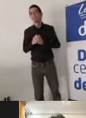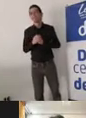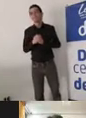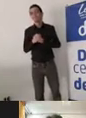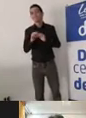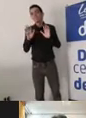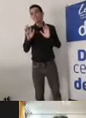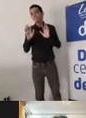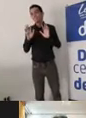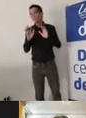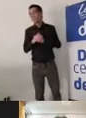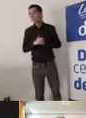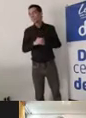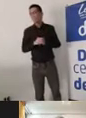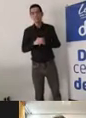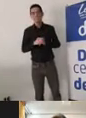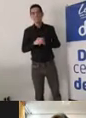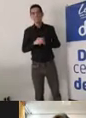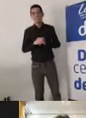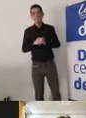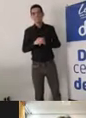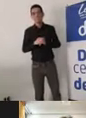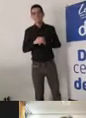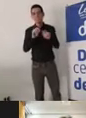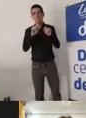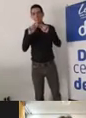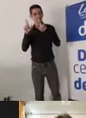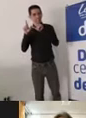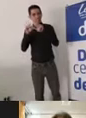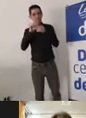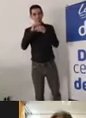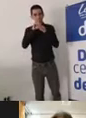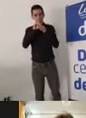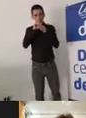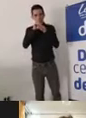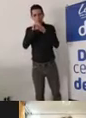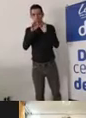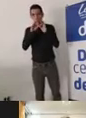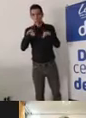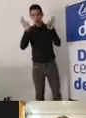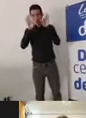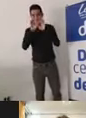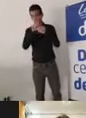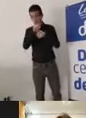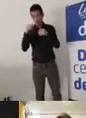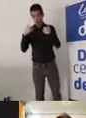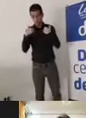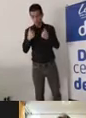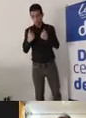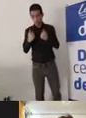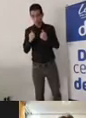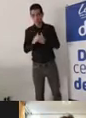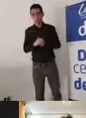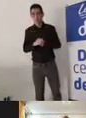en morado en ese cuadrito es clave que ustedes lo entiendan porque aplica para toda la región. Y es que los jóvenes heredamos hoy